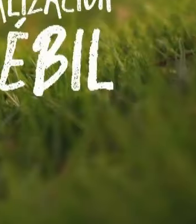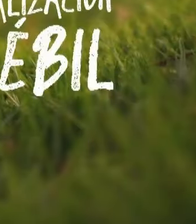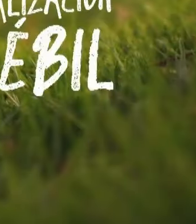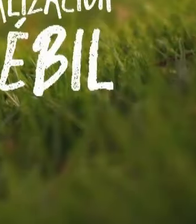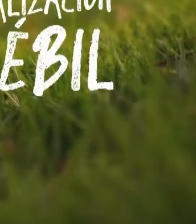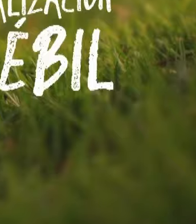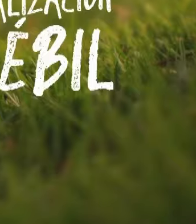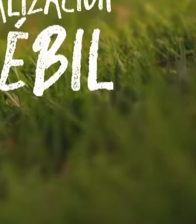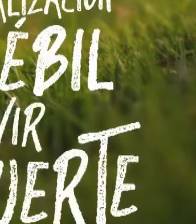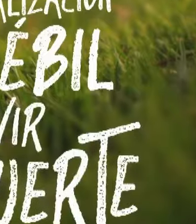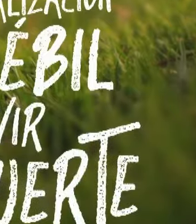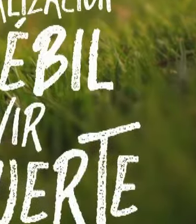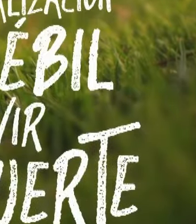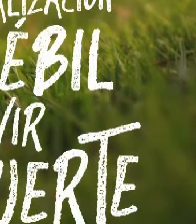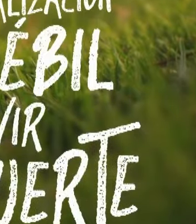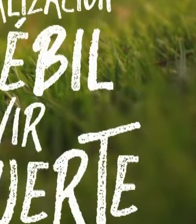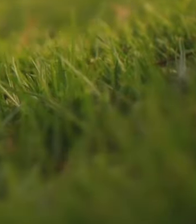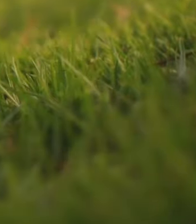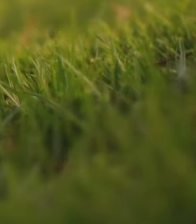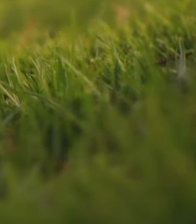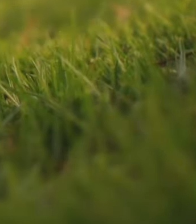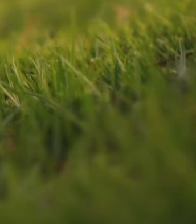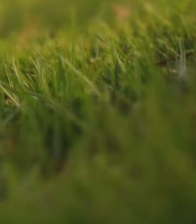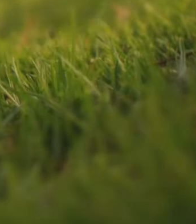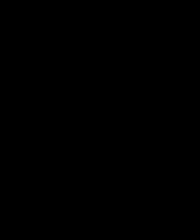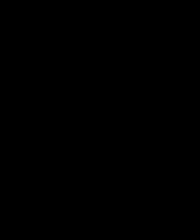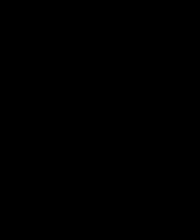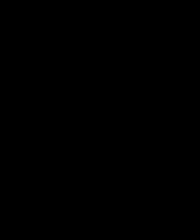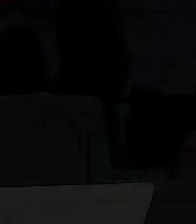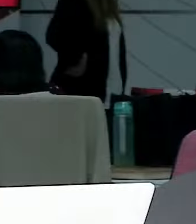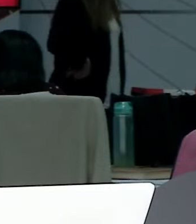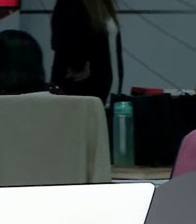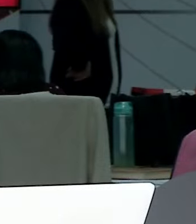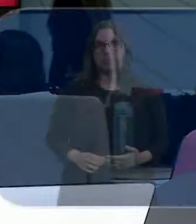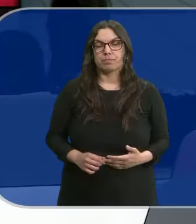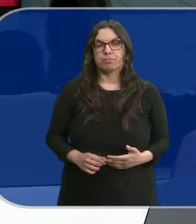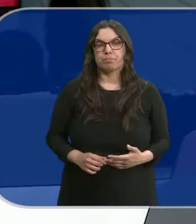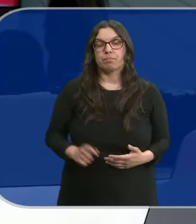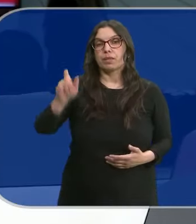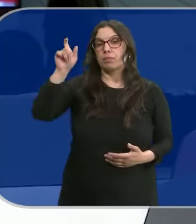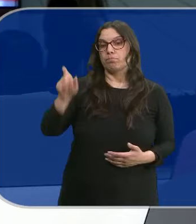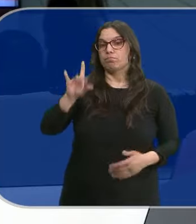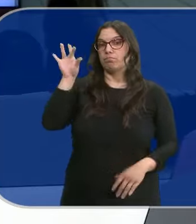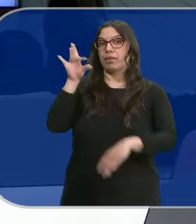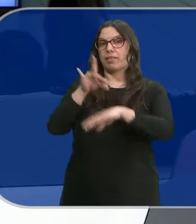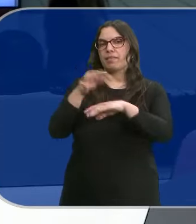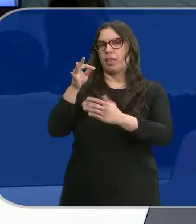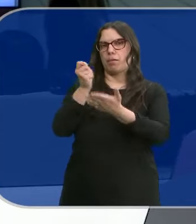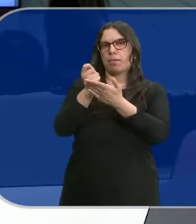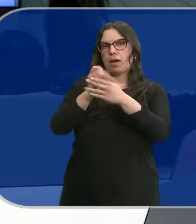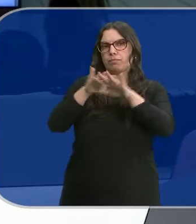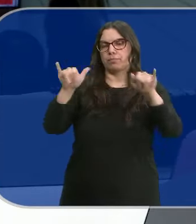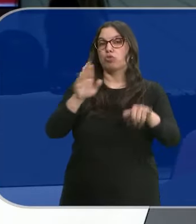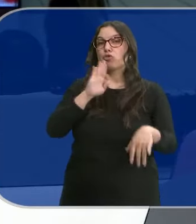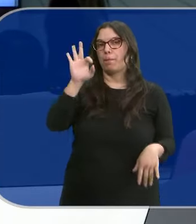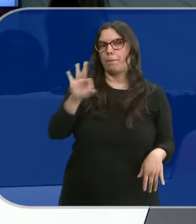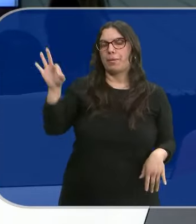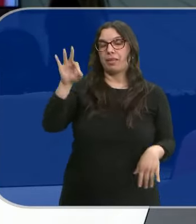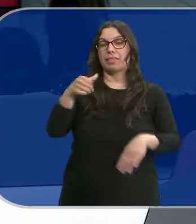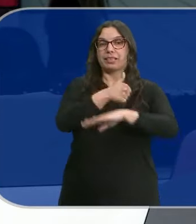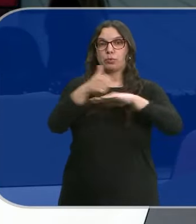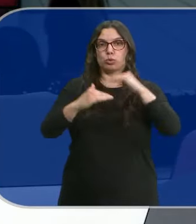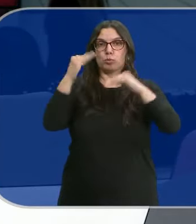Bezoya, 50 años de mineralización muy débil para vivir muy fuerte. Un paciente tendrá que ser indemnizado en Palencia. El Tribunal